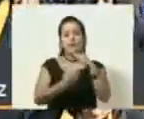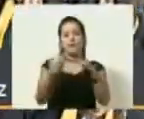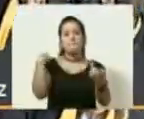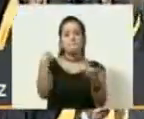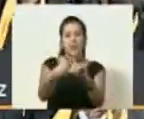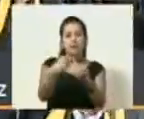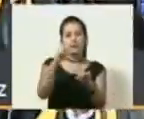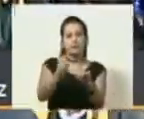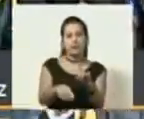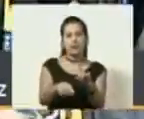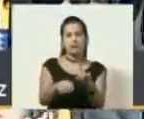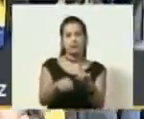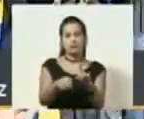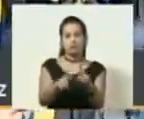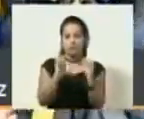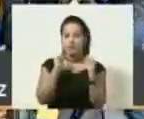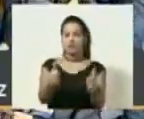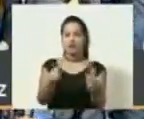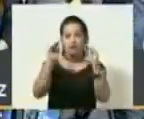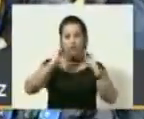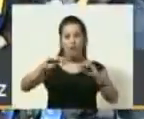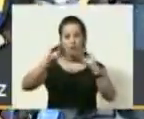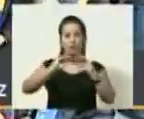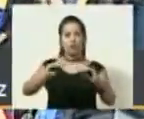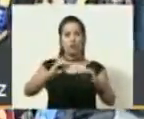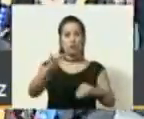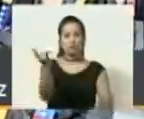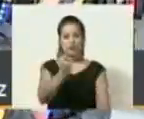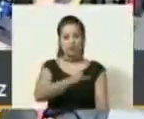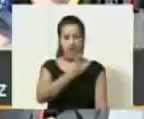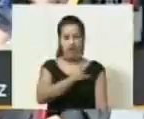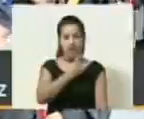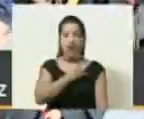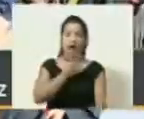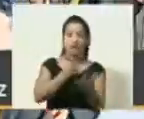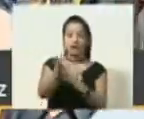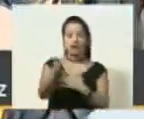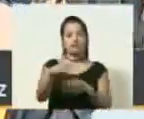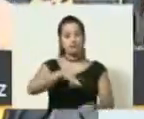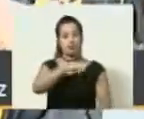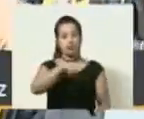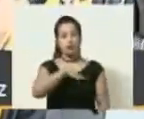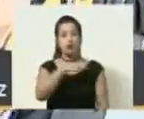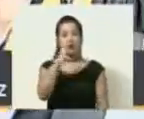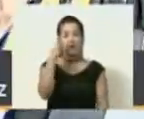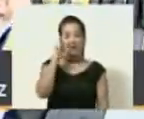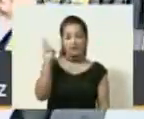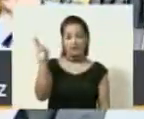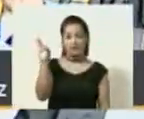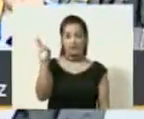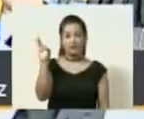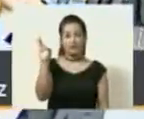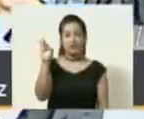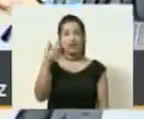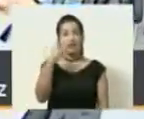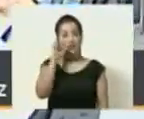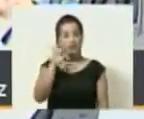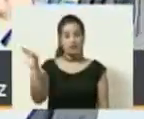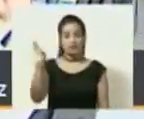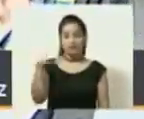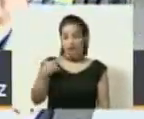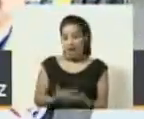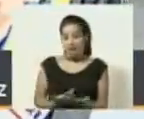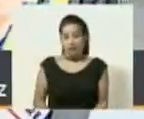iniciar su formación universitaria a través de la misión Rivas, que ha permitido que hasta el día de